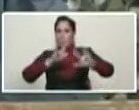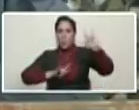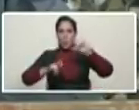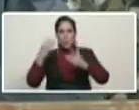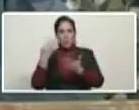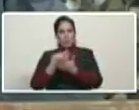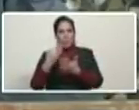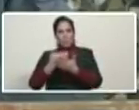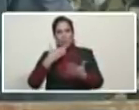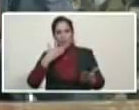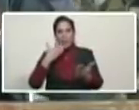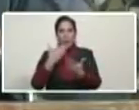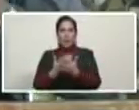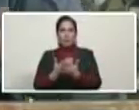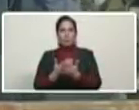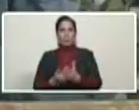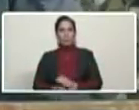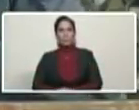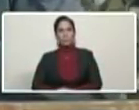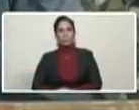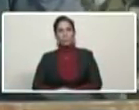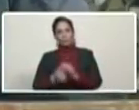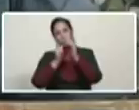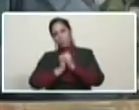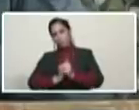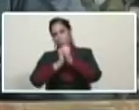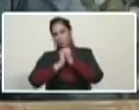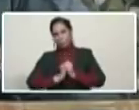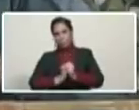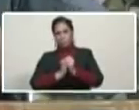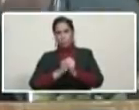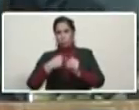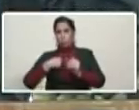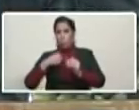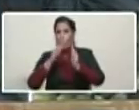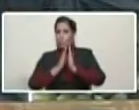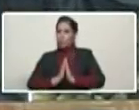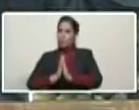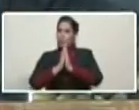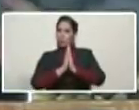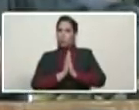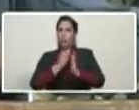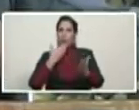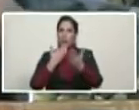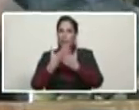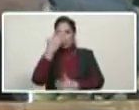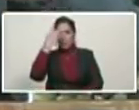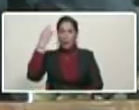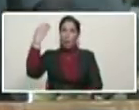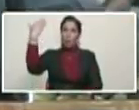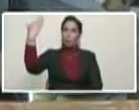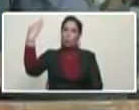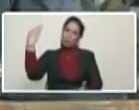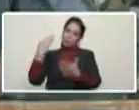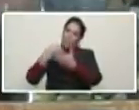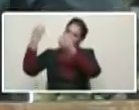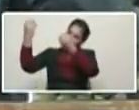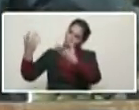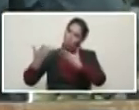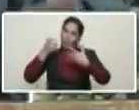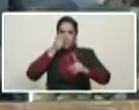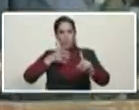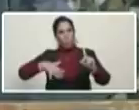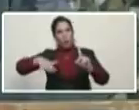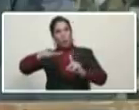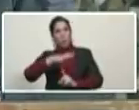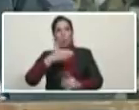siempre, desde mi oración de cristiano. Gracias a Dios, gracias por darnos este pueblo.